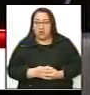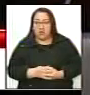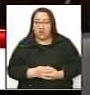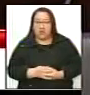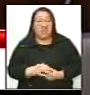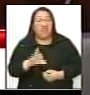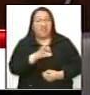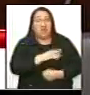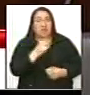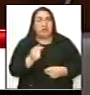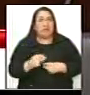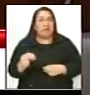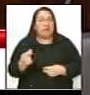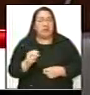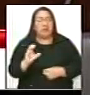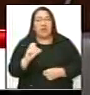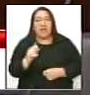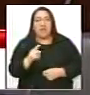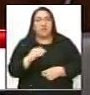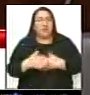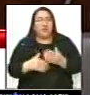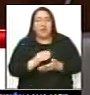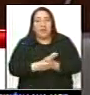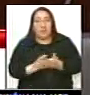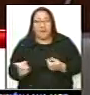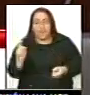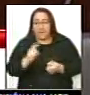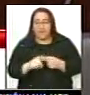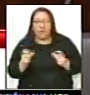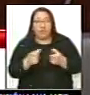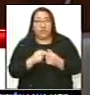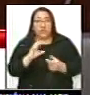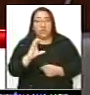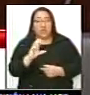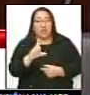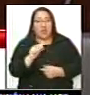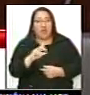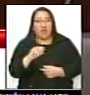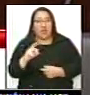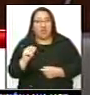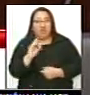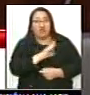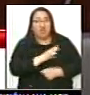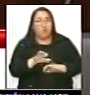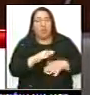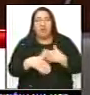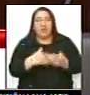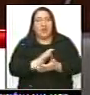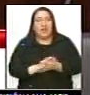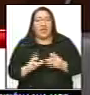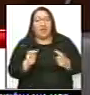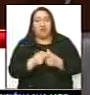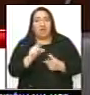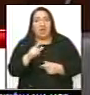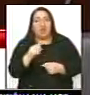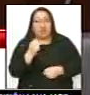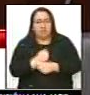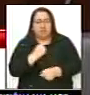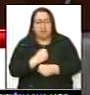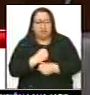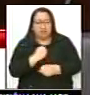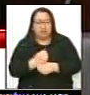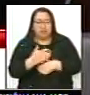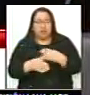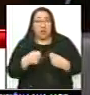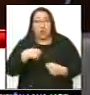pilas. El señor Jaime Castro no avanzó nada hasta que llegó la comisión Lavallato. La fiscalía no avanzó nada hasta que la comisión Lavallato empezó a trabajar.